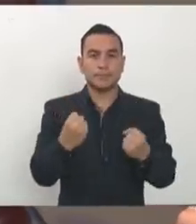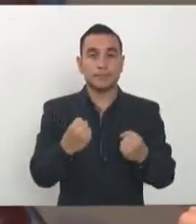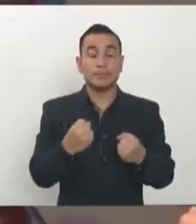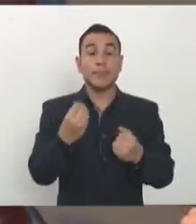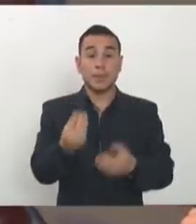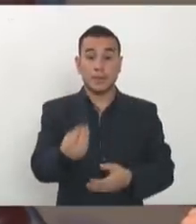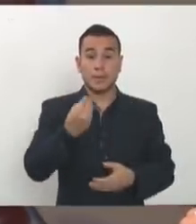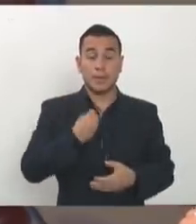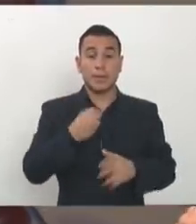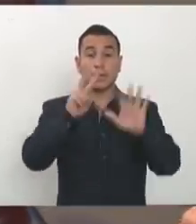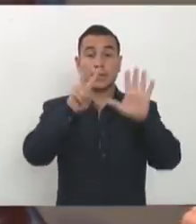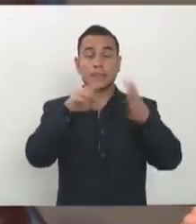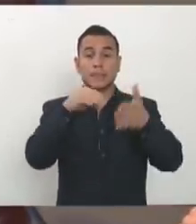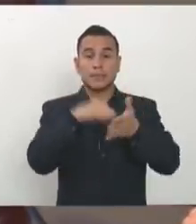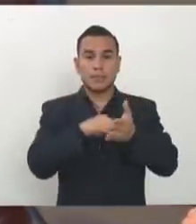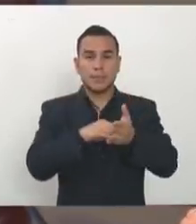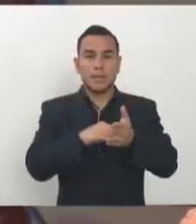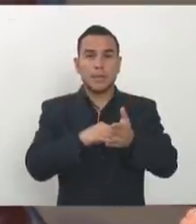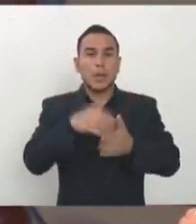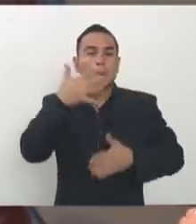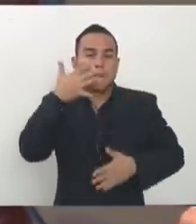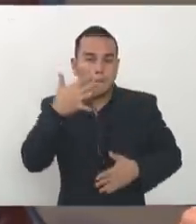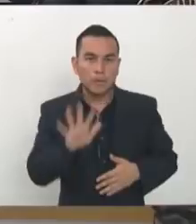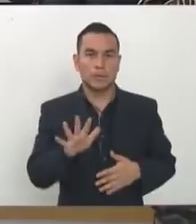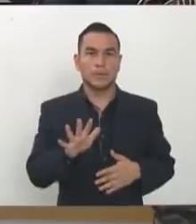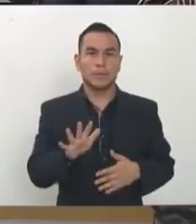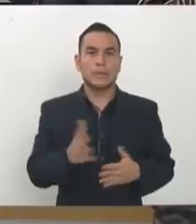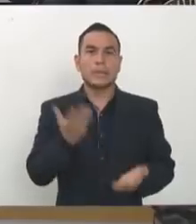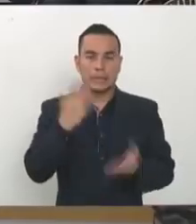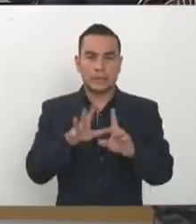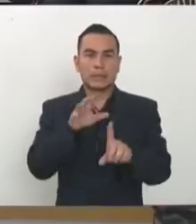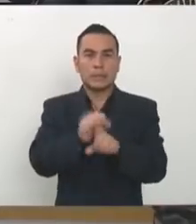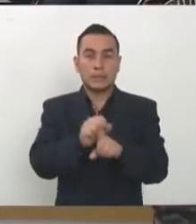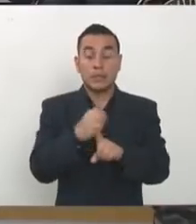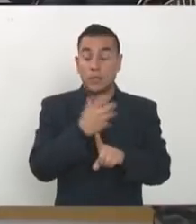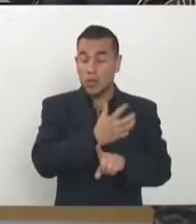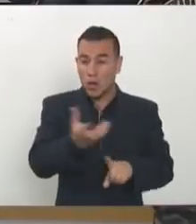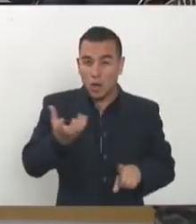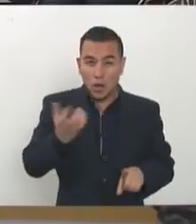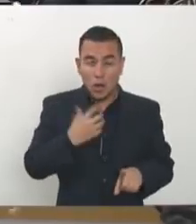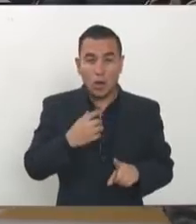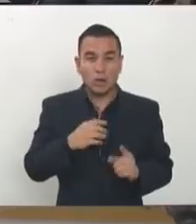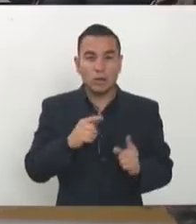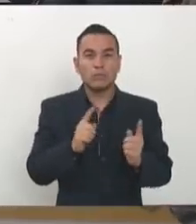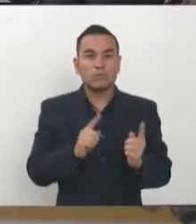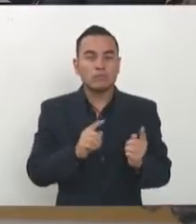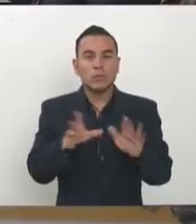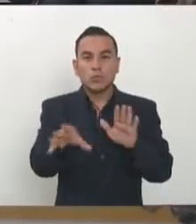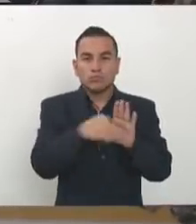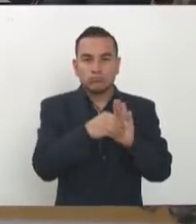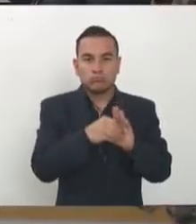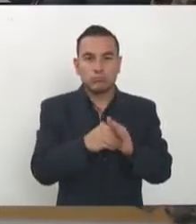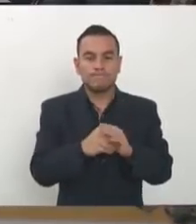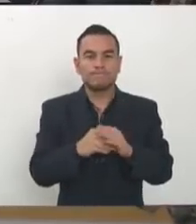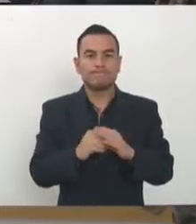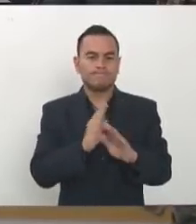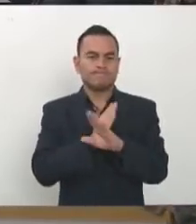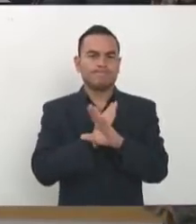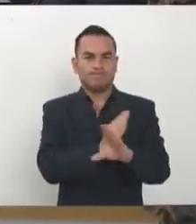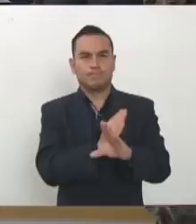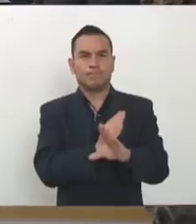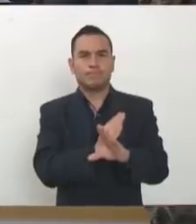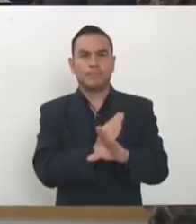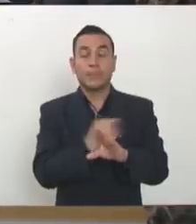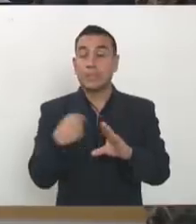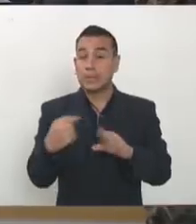7000 pruebas para poder identificar no sólo los casos sino los nexos epidemiológicos que cada casos tienen y poderlos tratar de